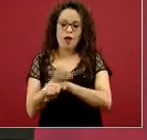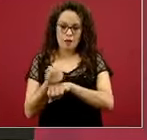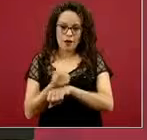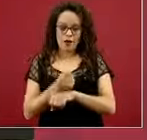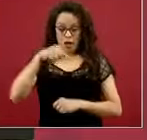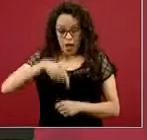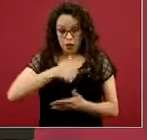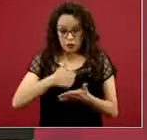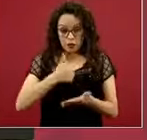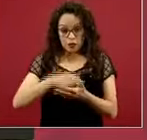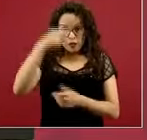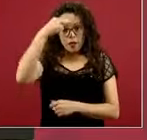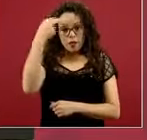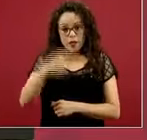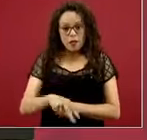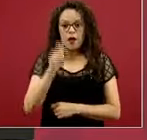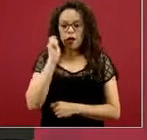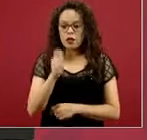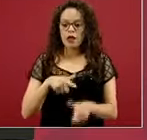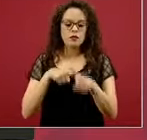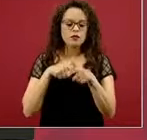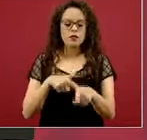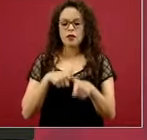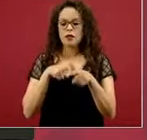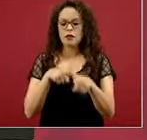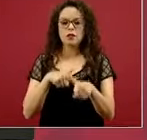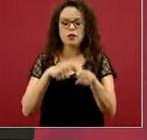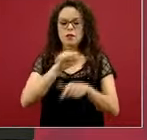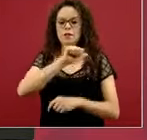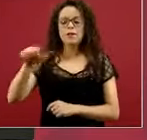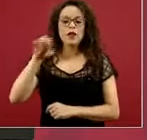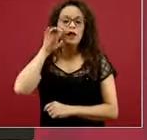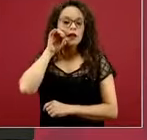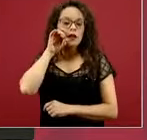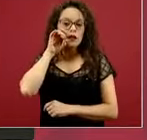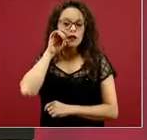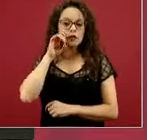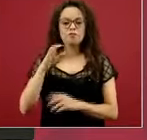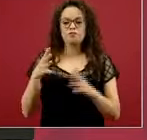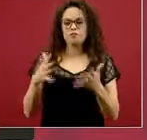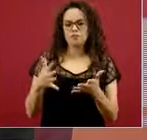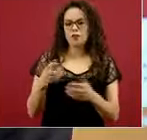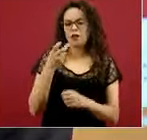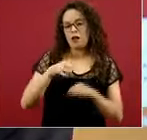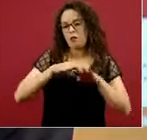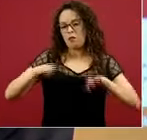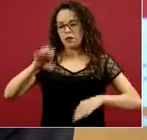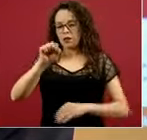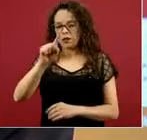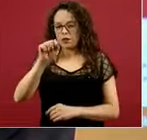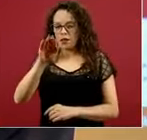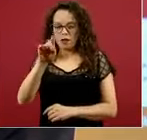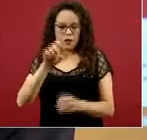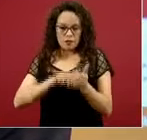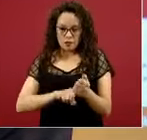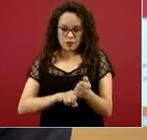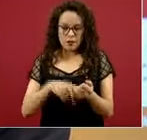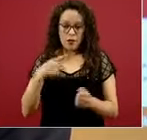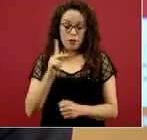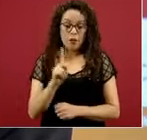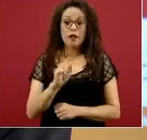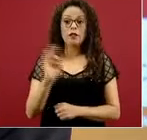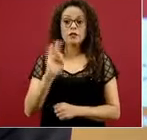México es que se ha mantenido en un score de naranja que está más o menos estable y que seguramente